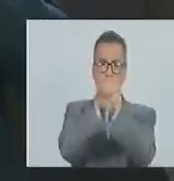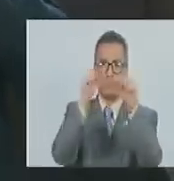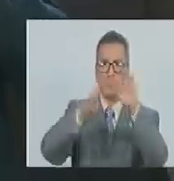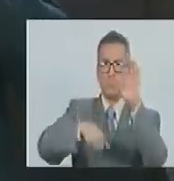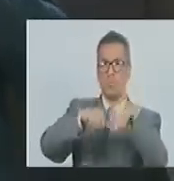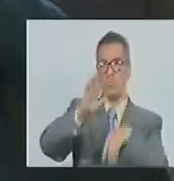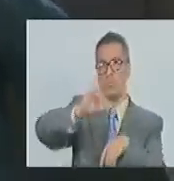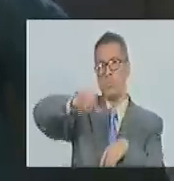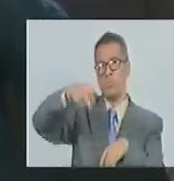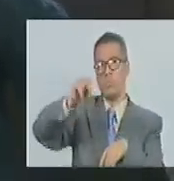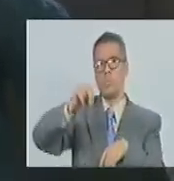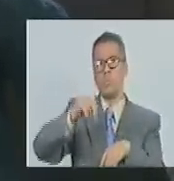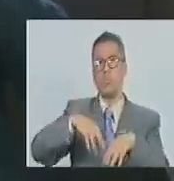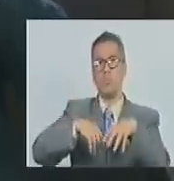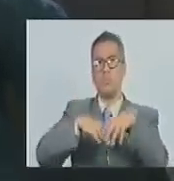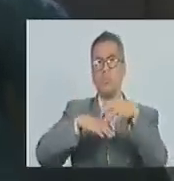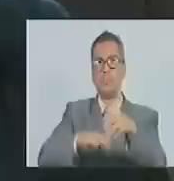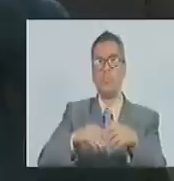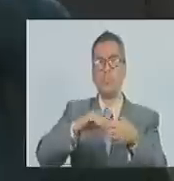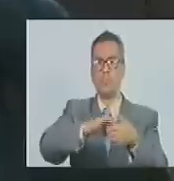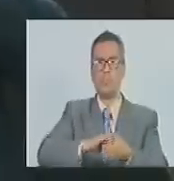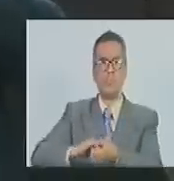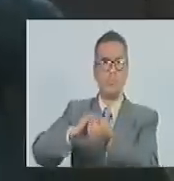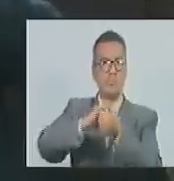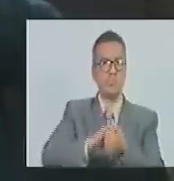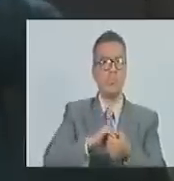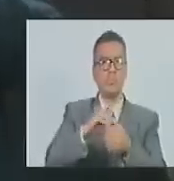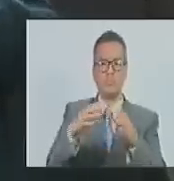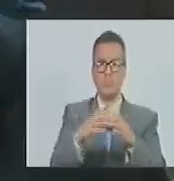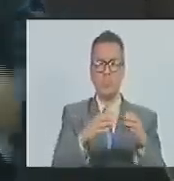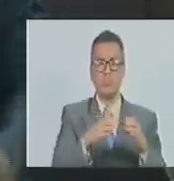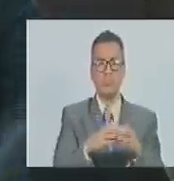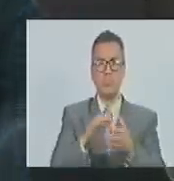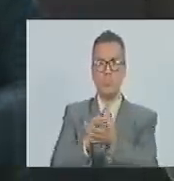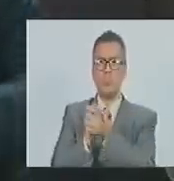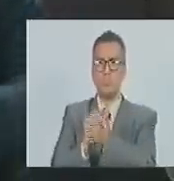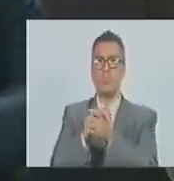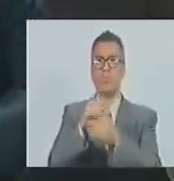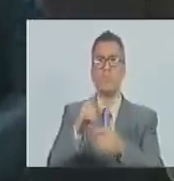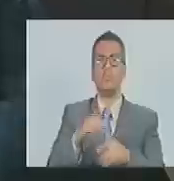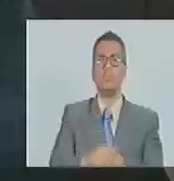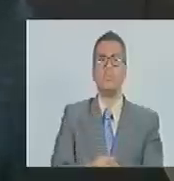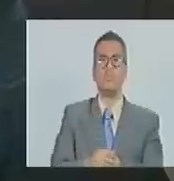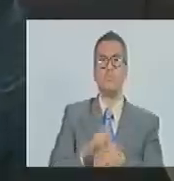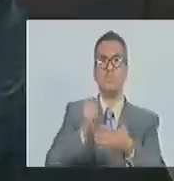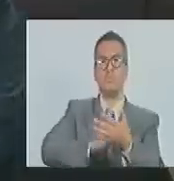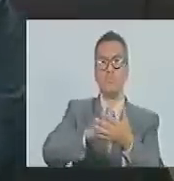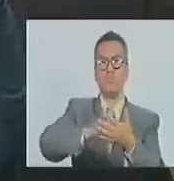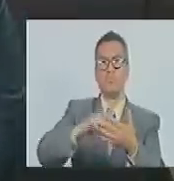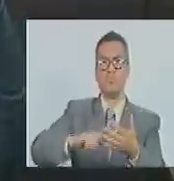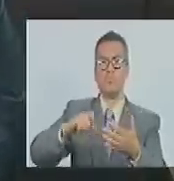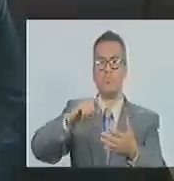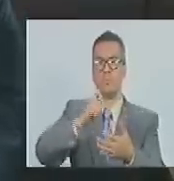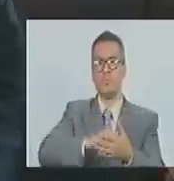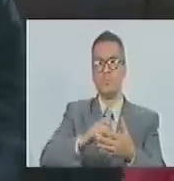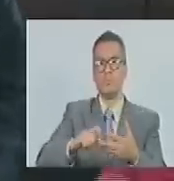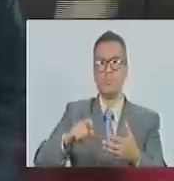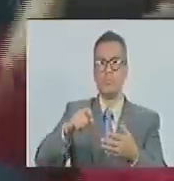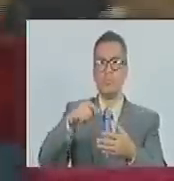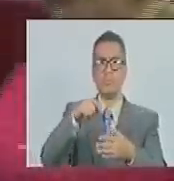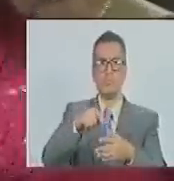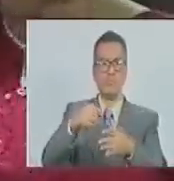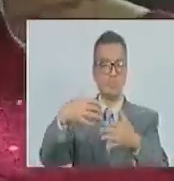de junio hacia la ciudad de Trujillo y con un grupo de patriotas firma el famoso decreto de guerra